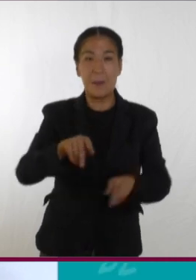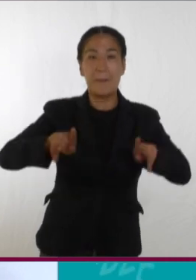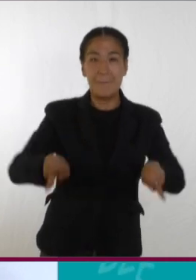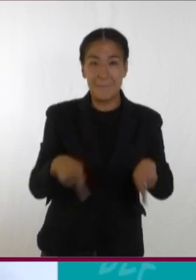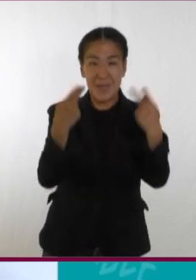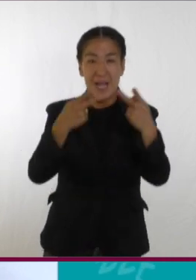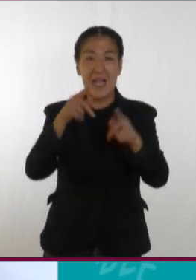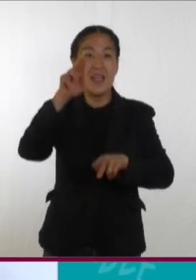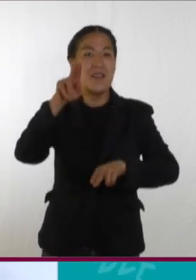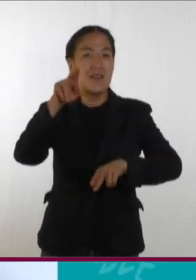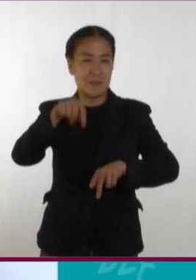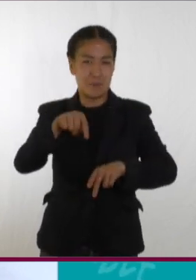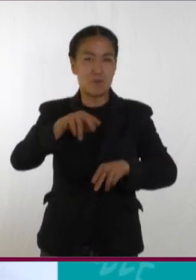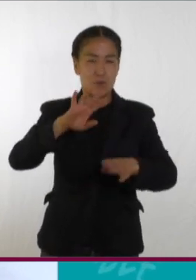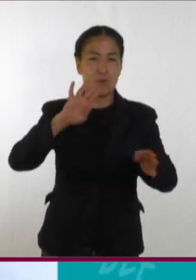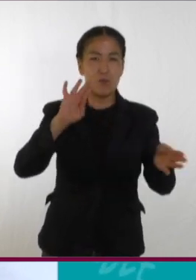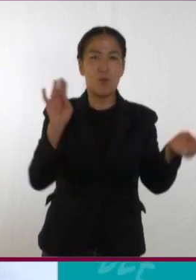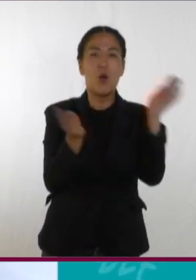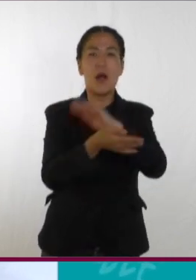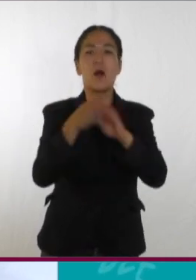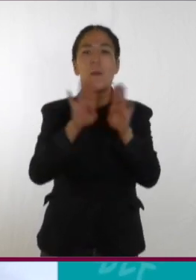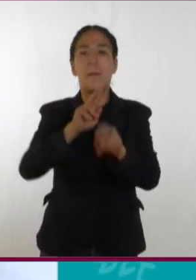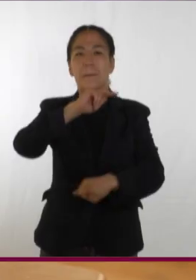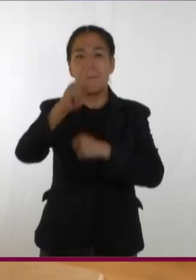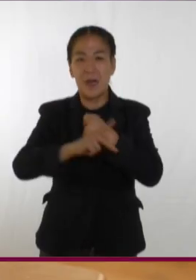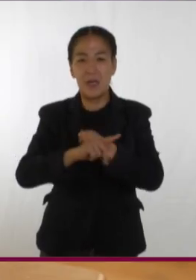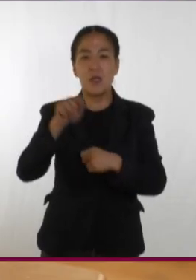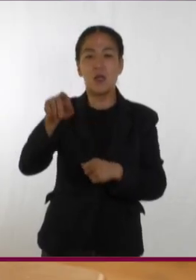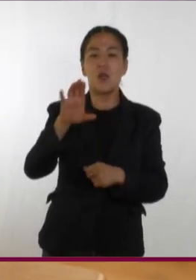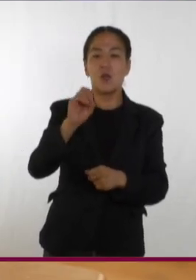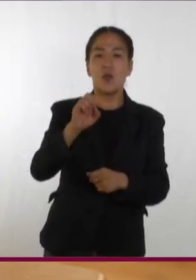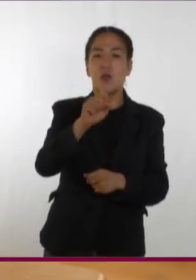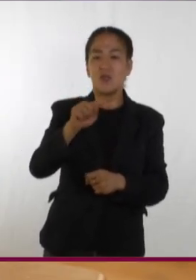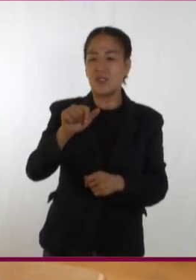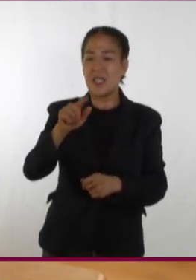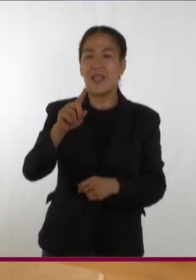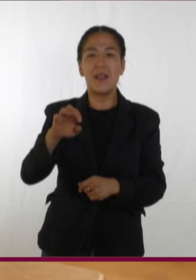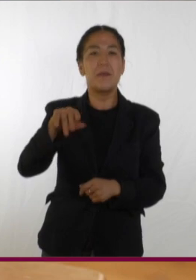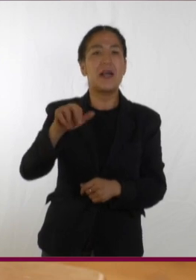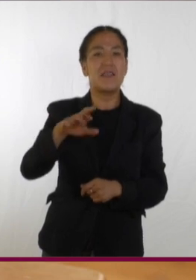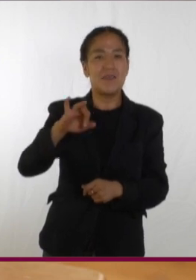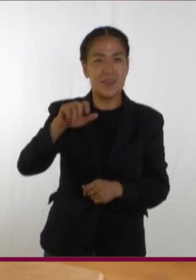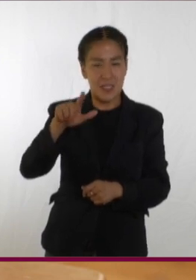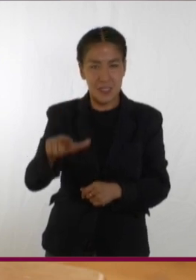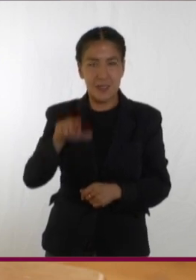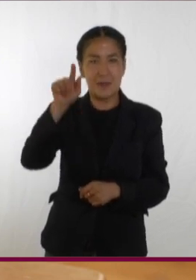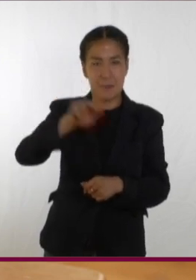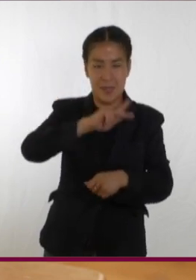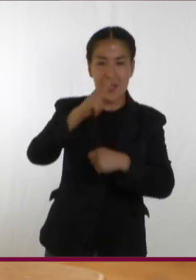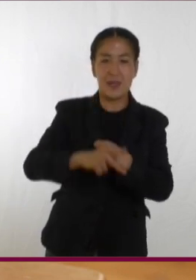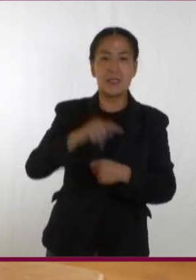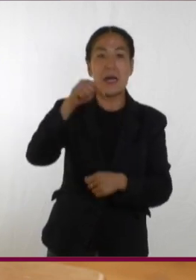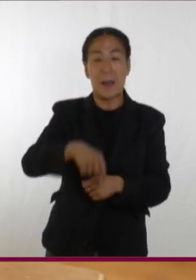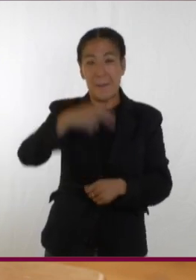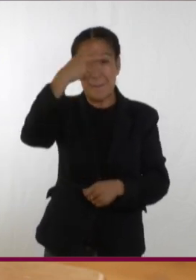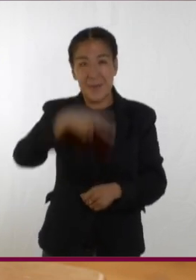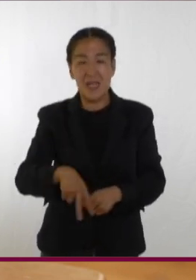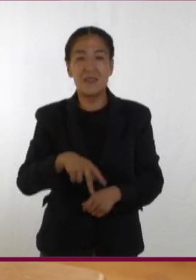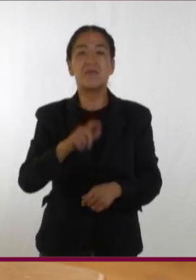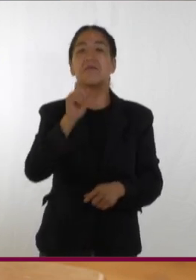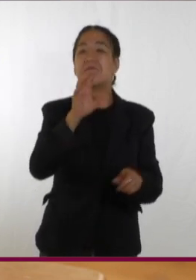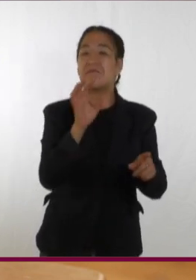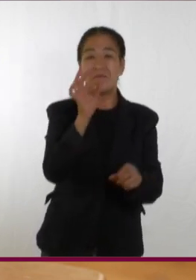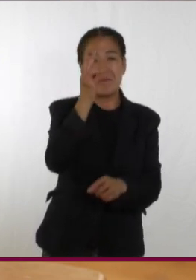el 70% de la producción a nivel mundial, destacando países como Costa de Marfil y Ghana, mientras que